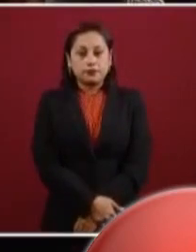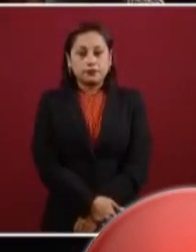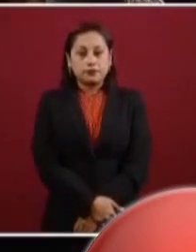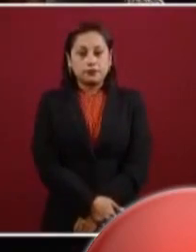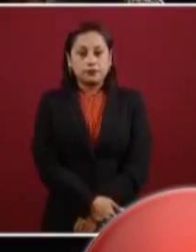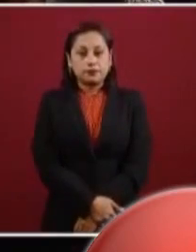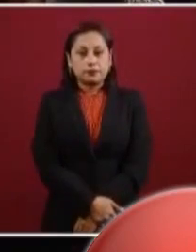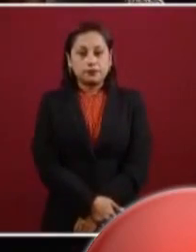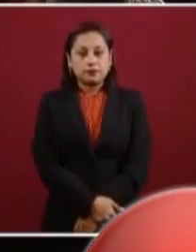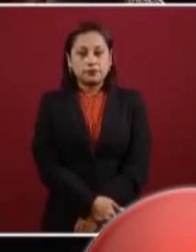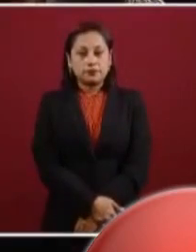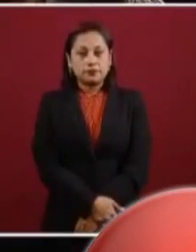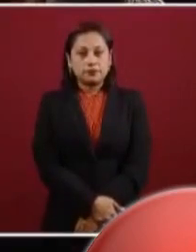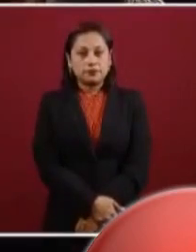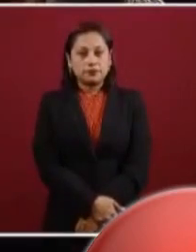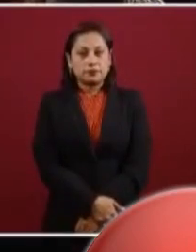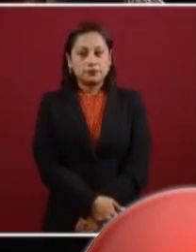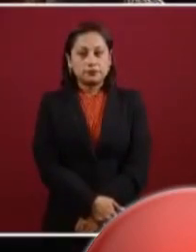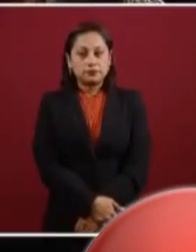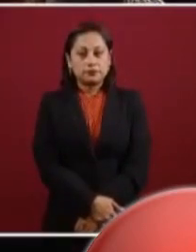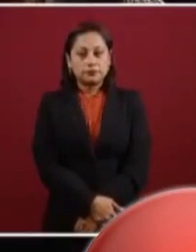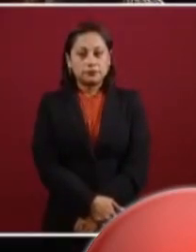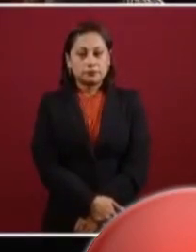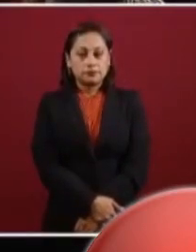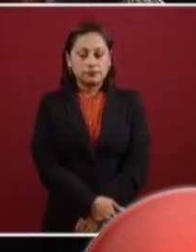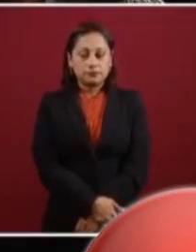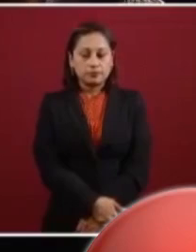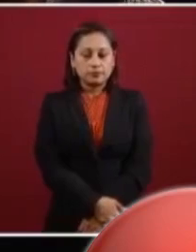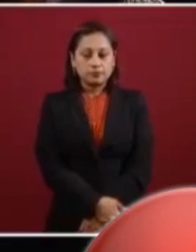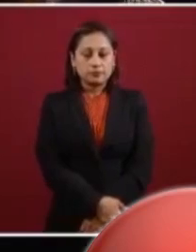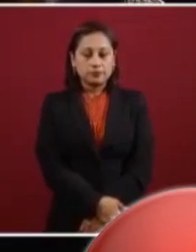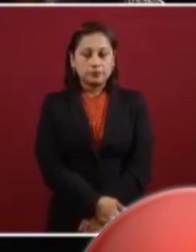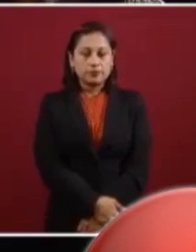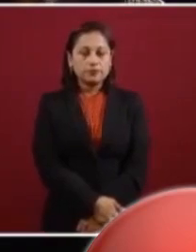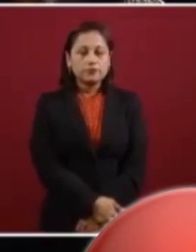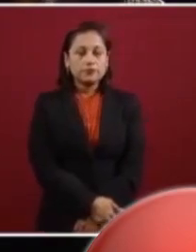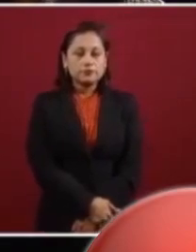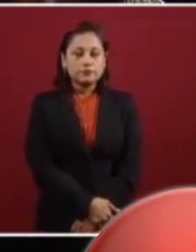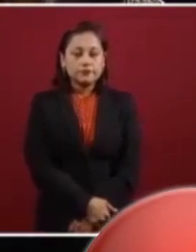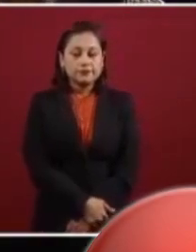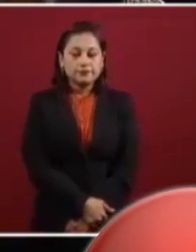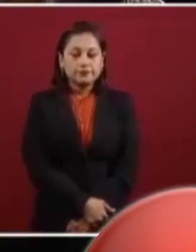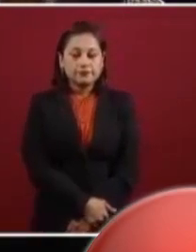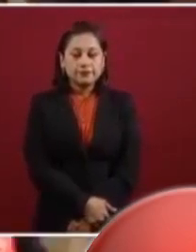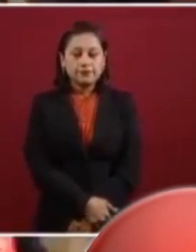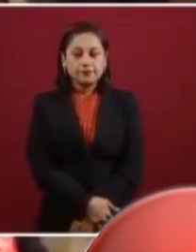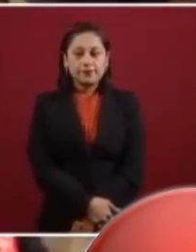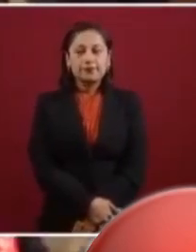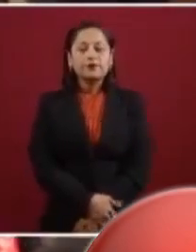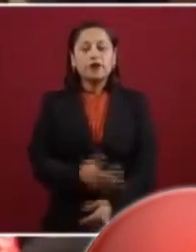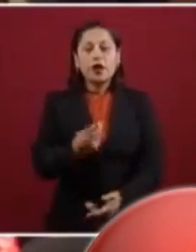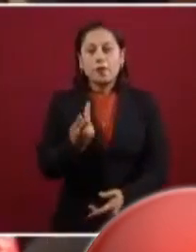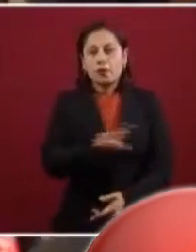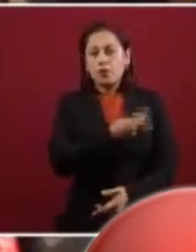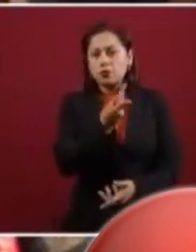podríamos, si se contempla un programa por